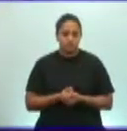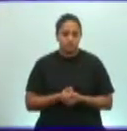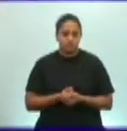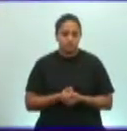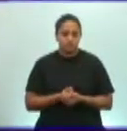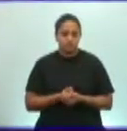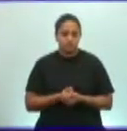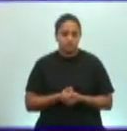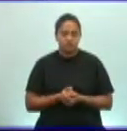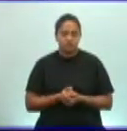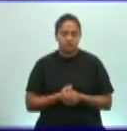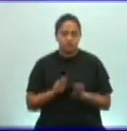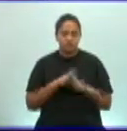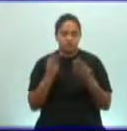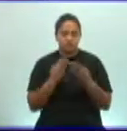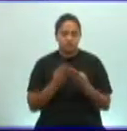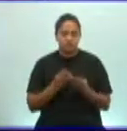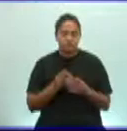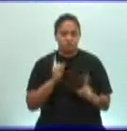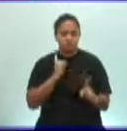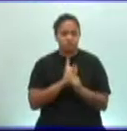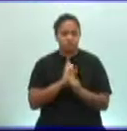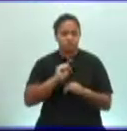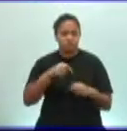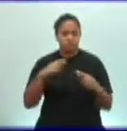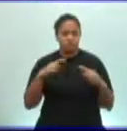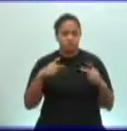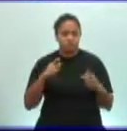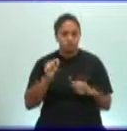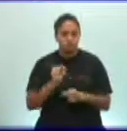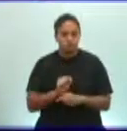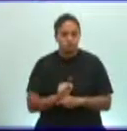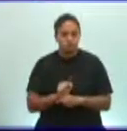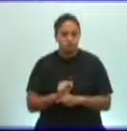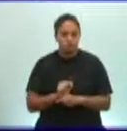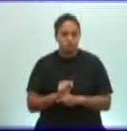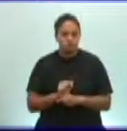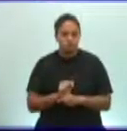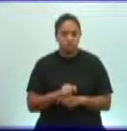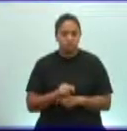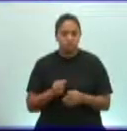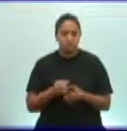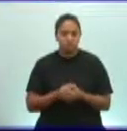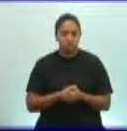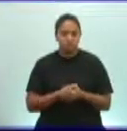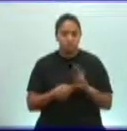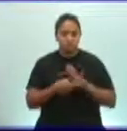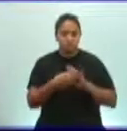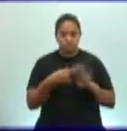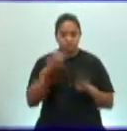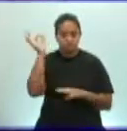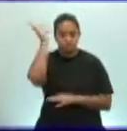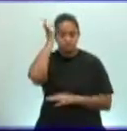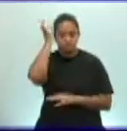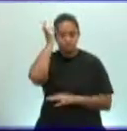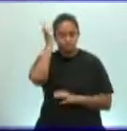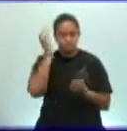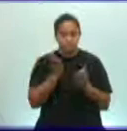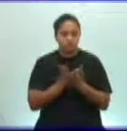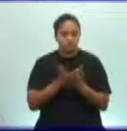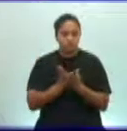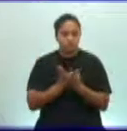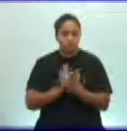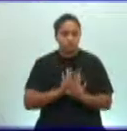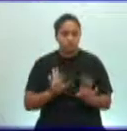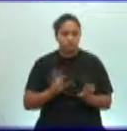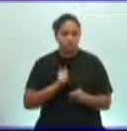la asignatura Lengua Española, donde continuaremos ejercitando contenidos ya trabajados e impartiendo contenidos